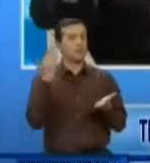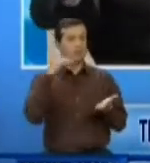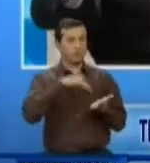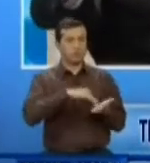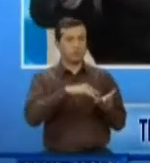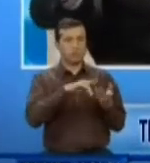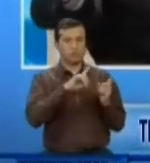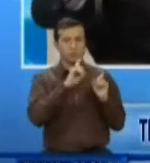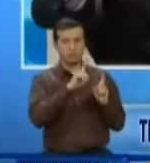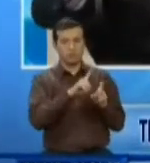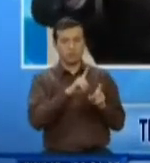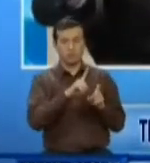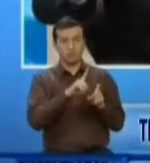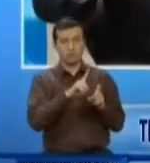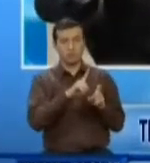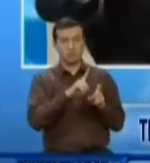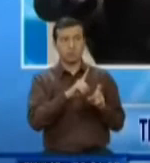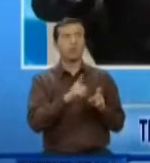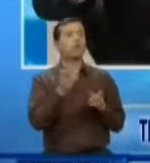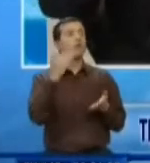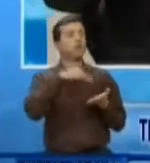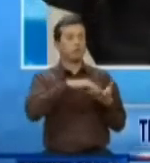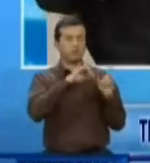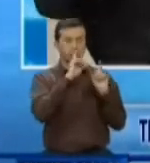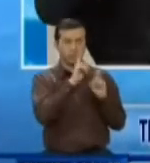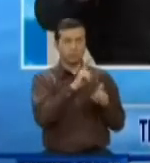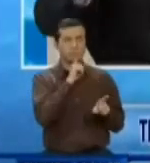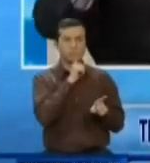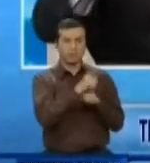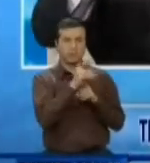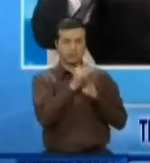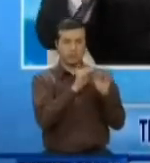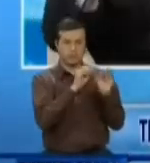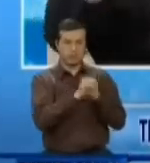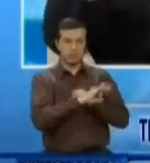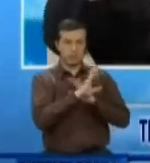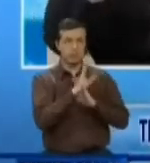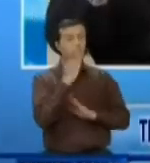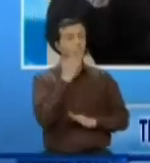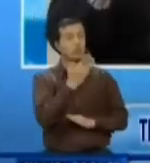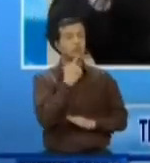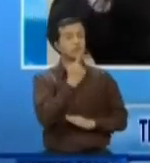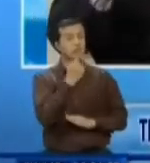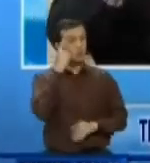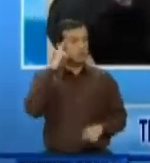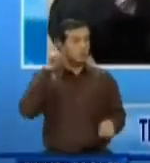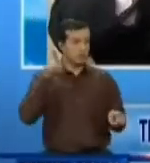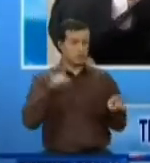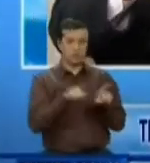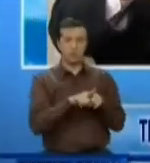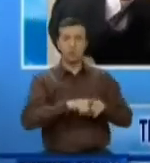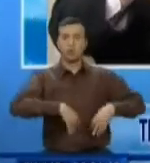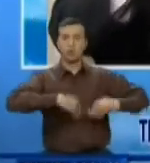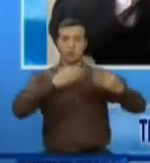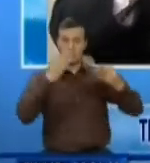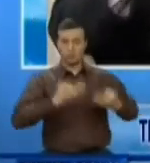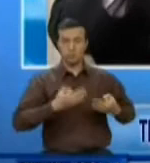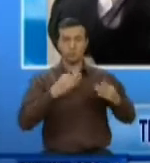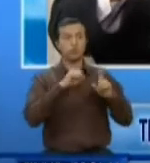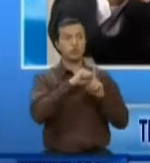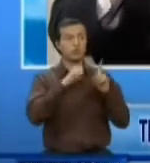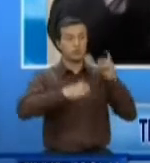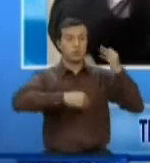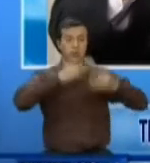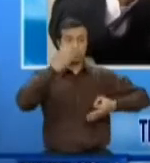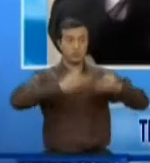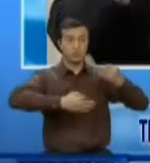plantea introducir replanteó la pregunta para tener más precisiones ustedes estarían de acuerdo que se establezca un sistema de